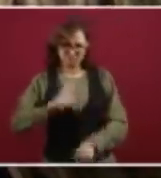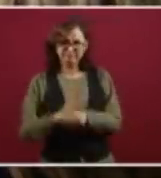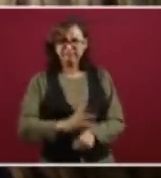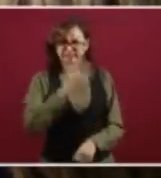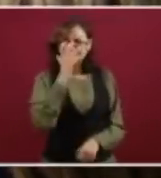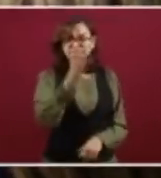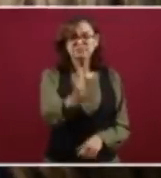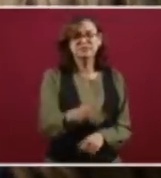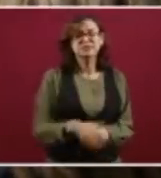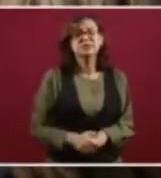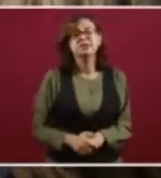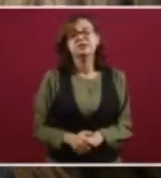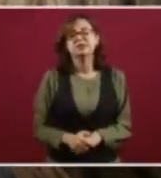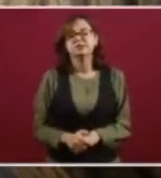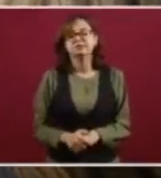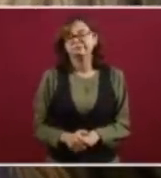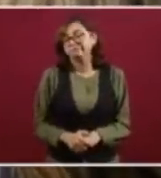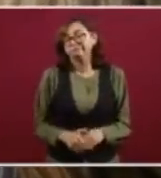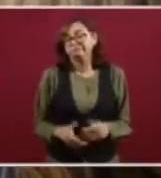Entonces,